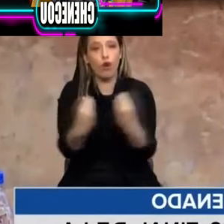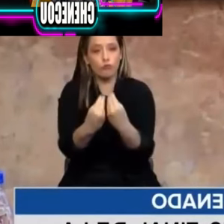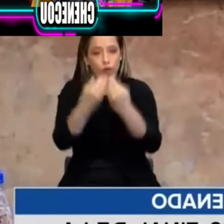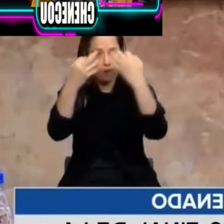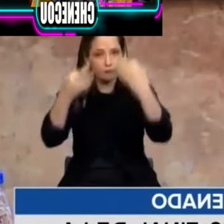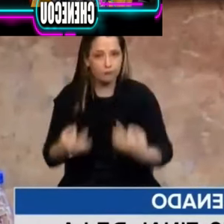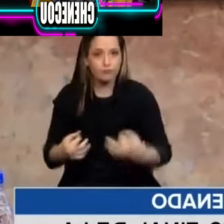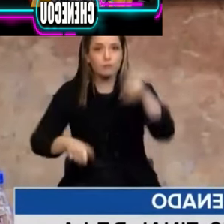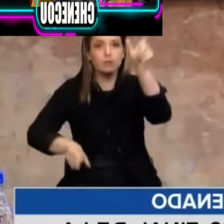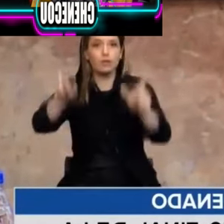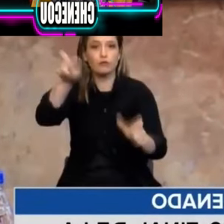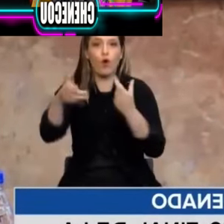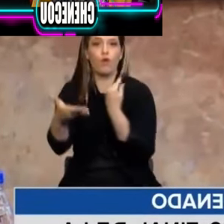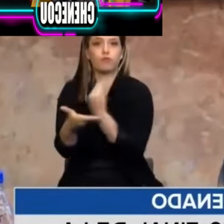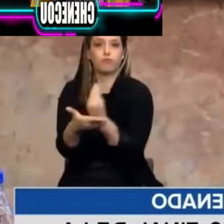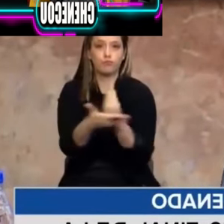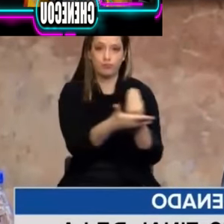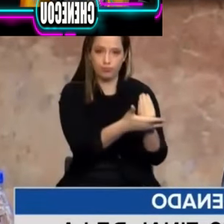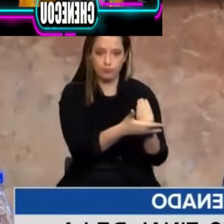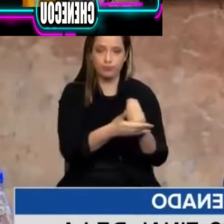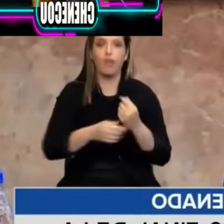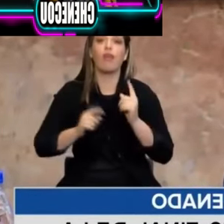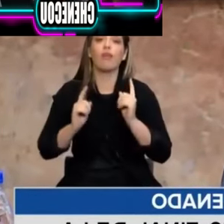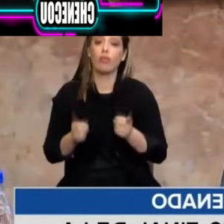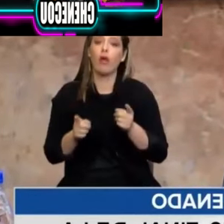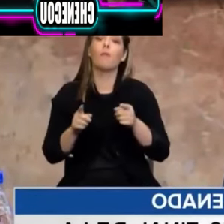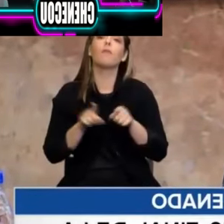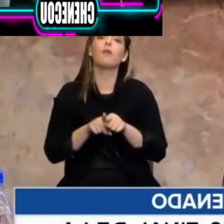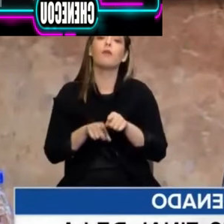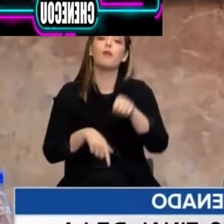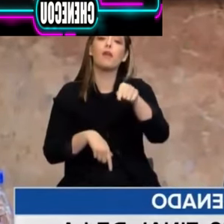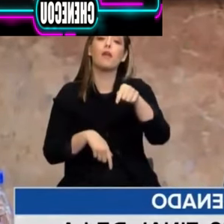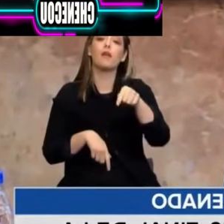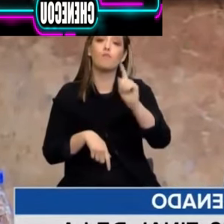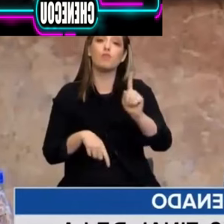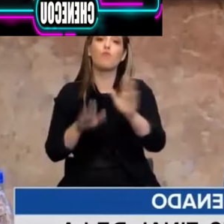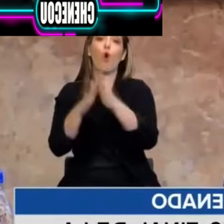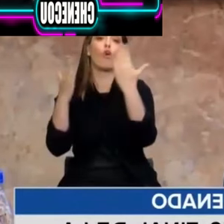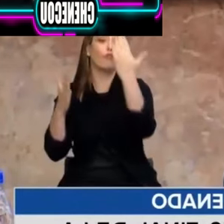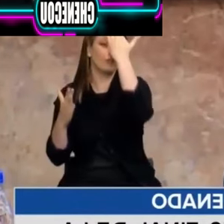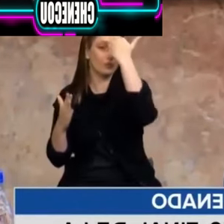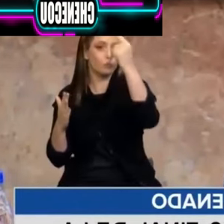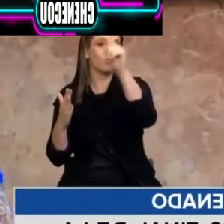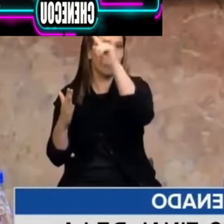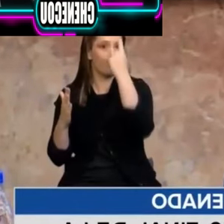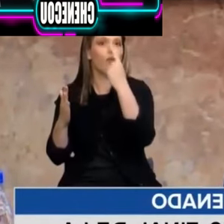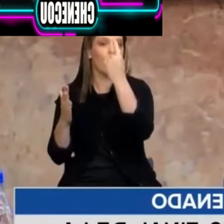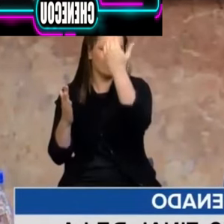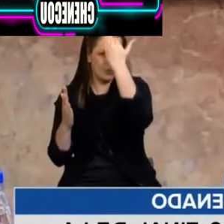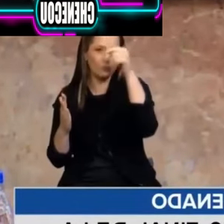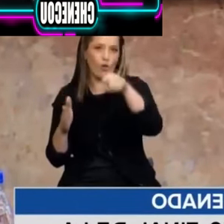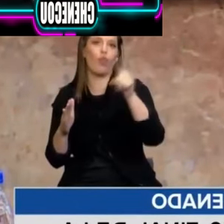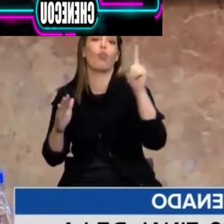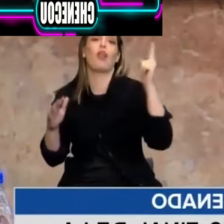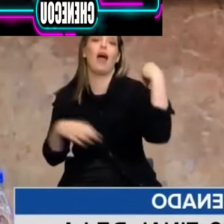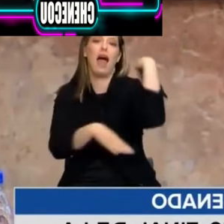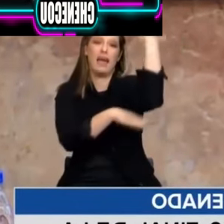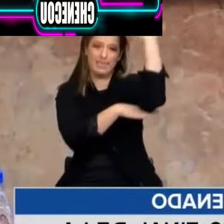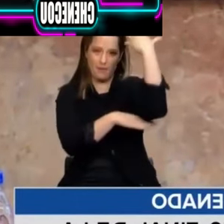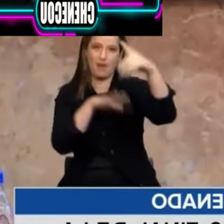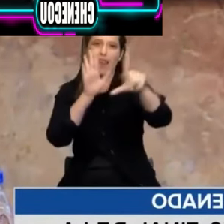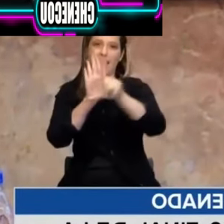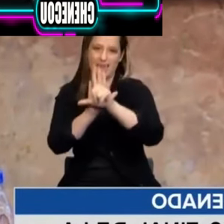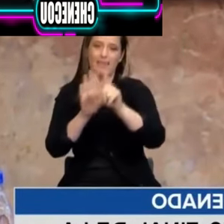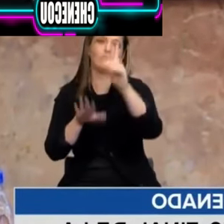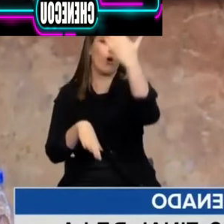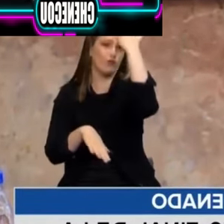proclamación de los electos respectivamente, y considerando que corresponde la Constitución de la Asamblea Legislativa a los efectos de